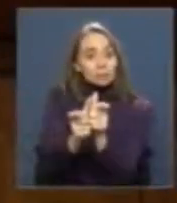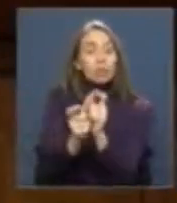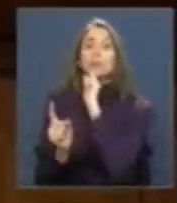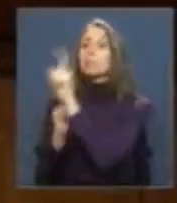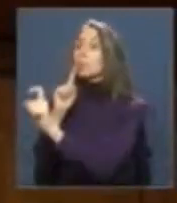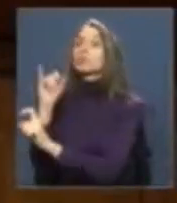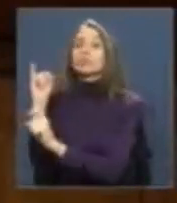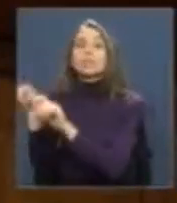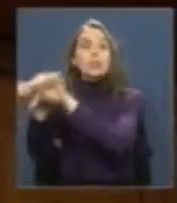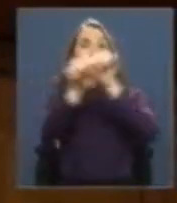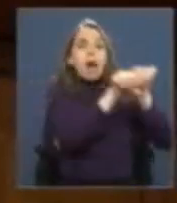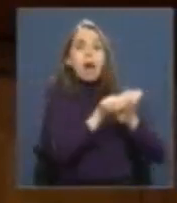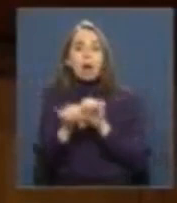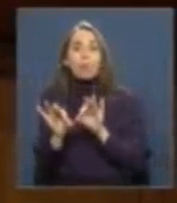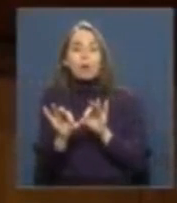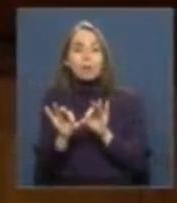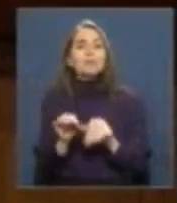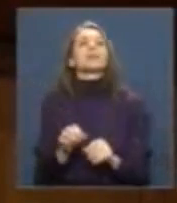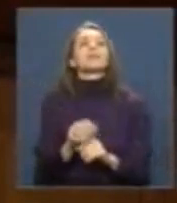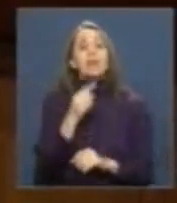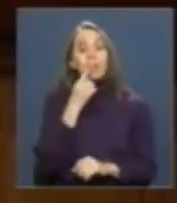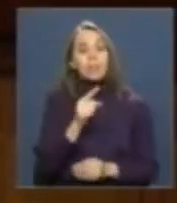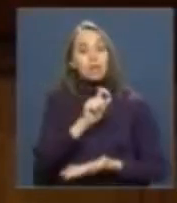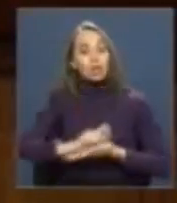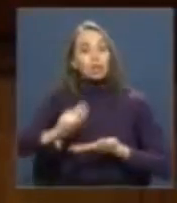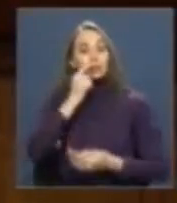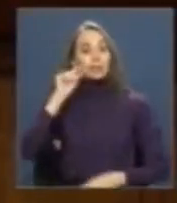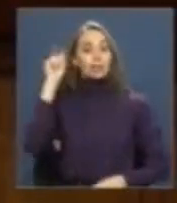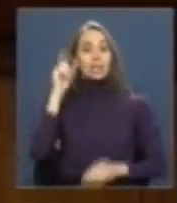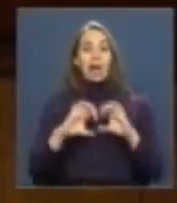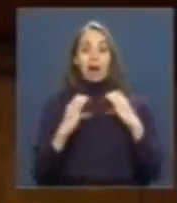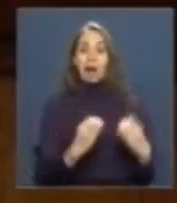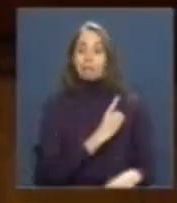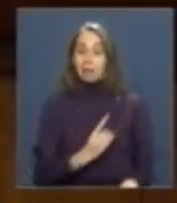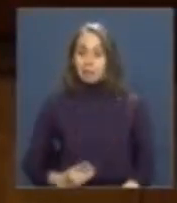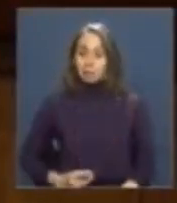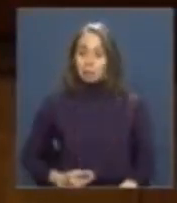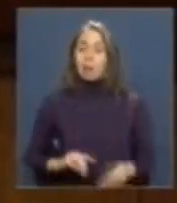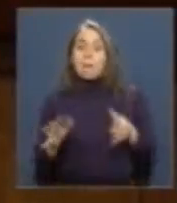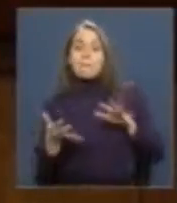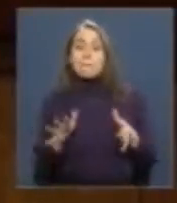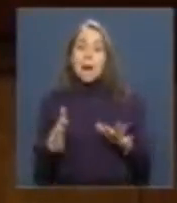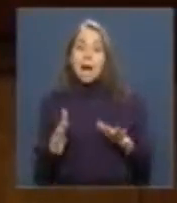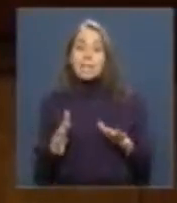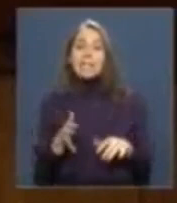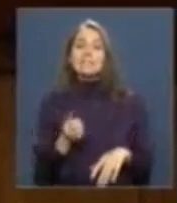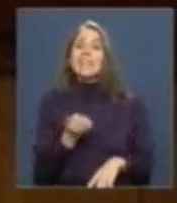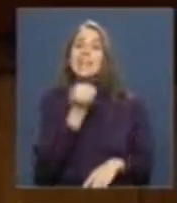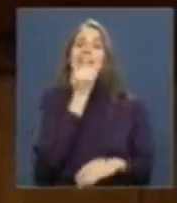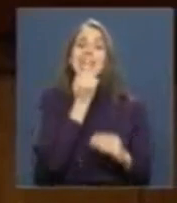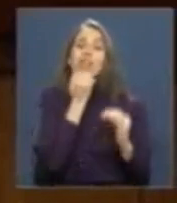presentes estimó el secretario general de la cámara que al parecer ha habido una errónea interpretación